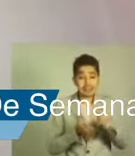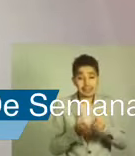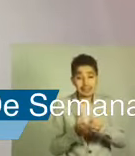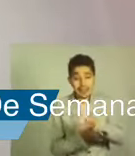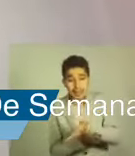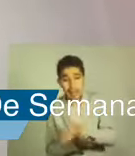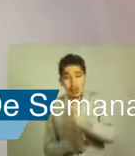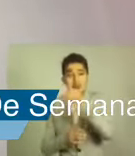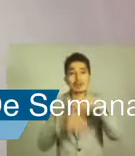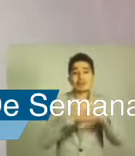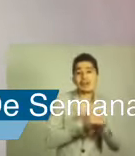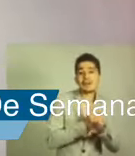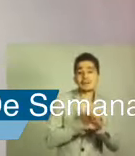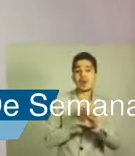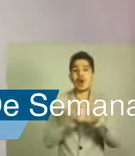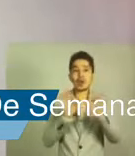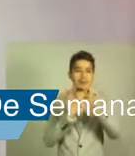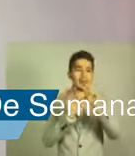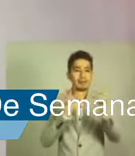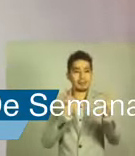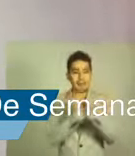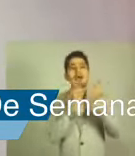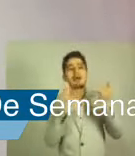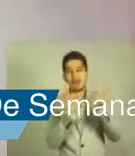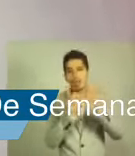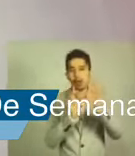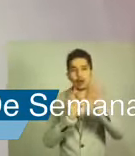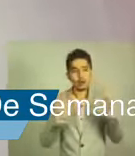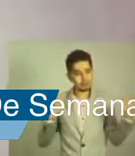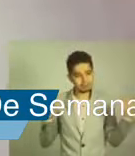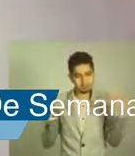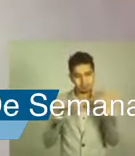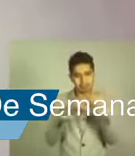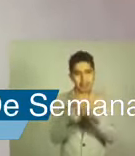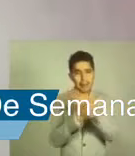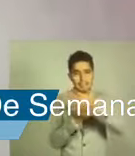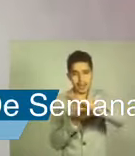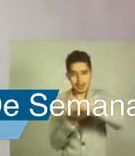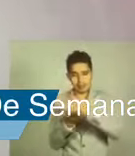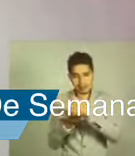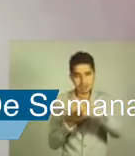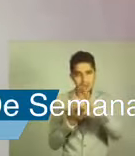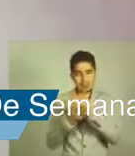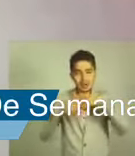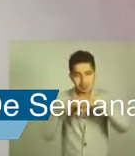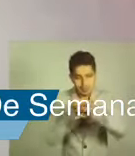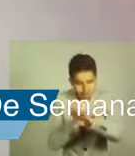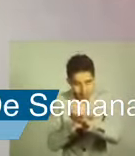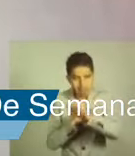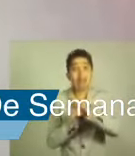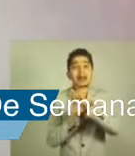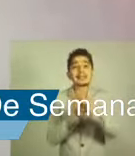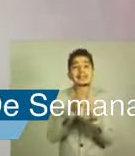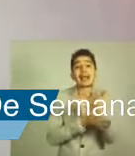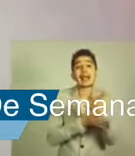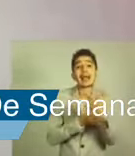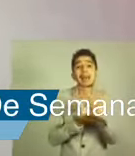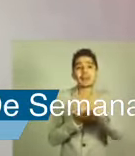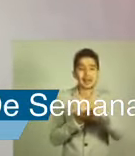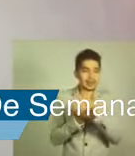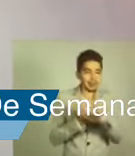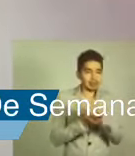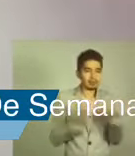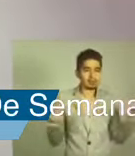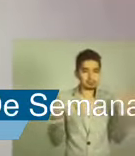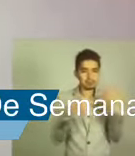para que no haya el encontradero, los que entran y salen, una ruta para entrar y otra para salir.